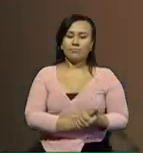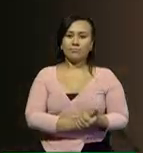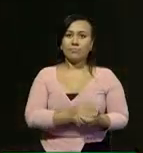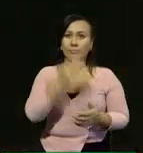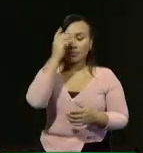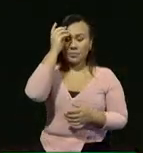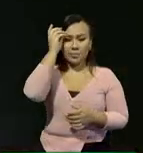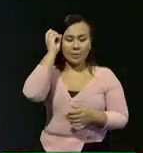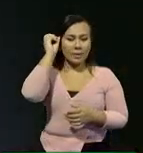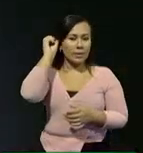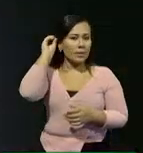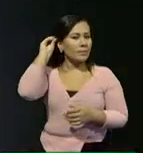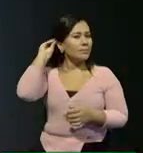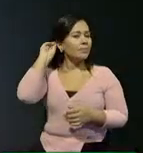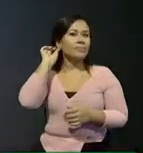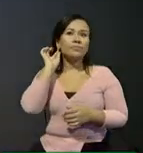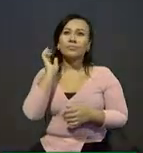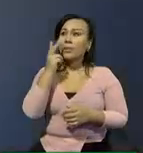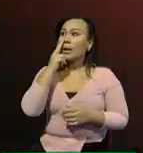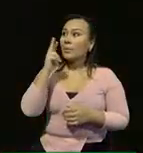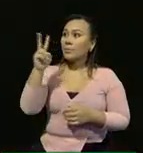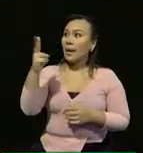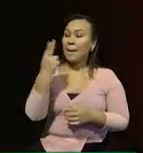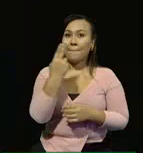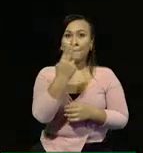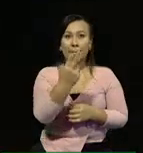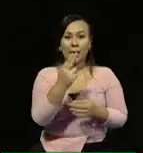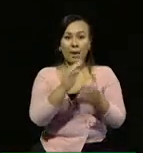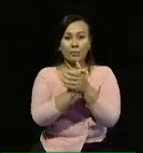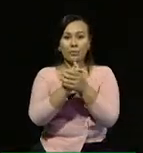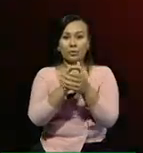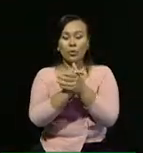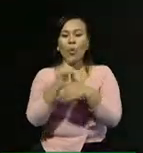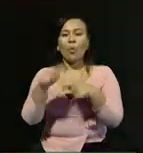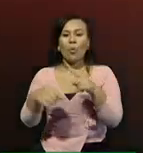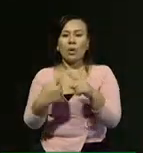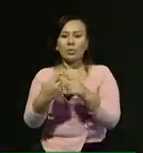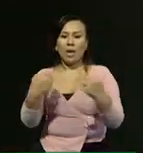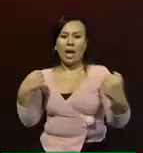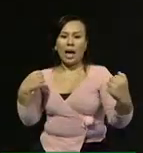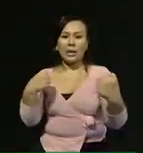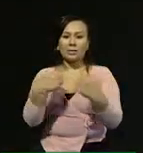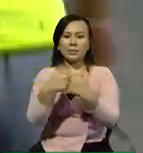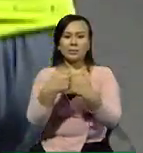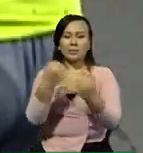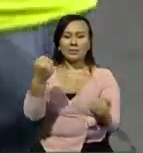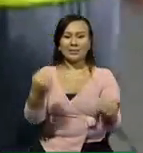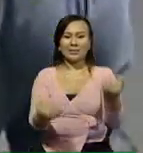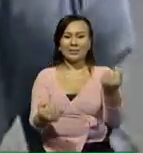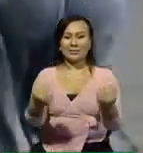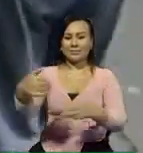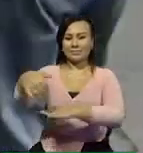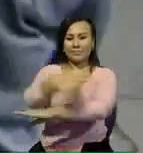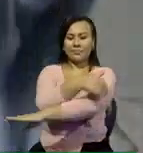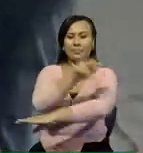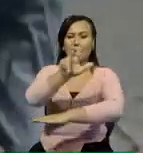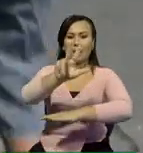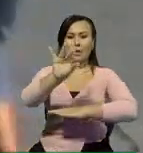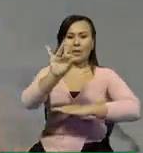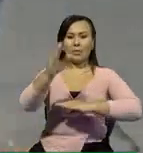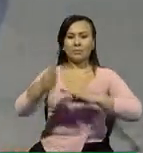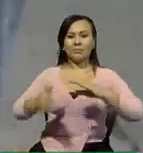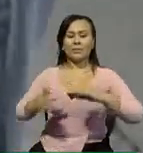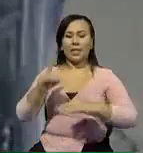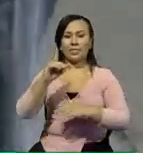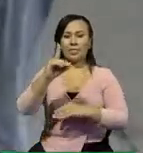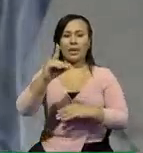Estas son las imágenes de cómo quedó la pareja de esposos tras el accidente de tránsito registrado en las calles 38 y la D al suroeste